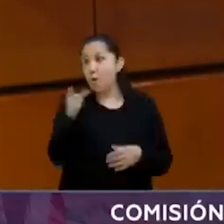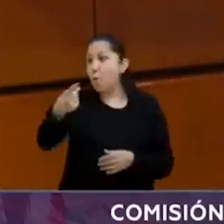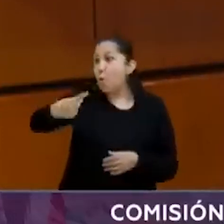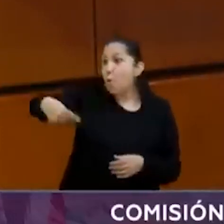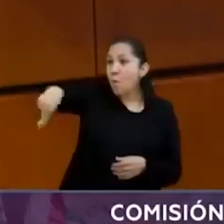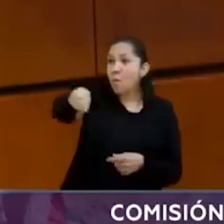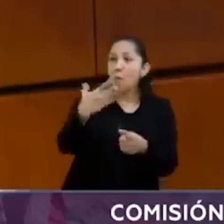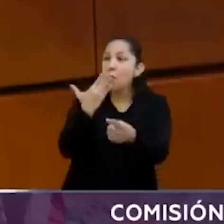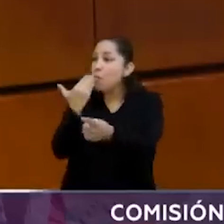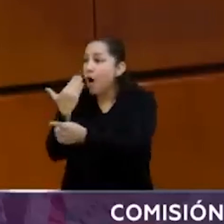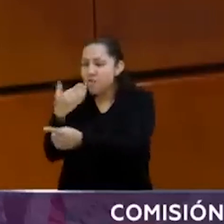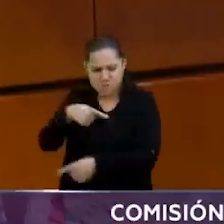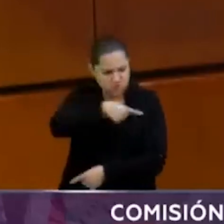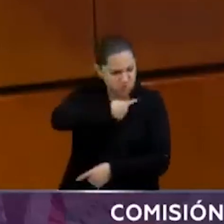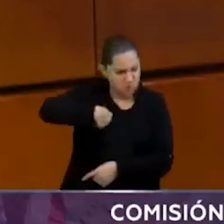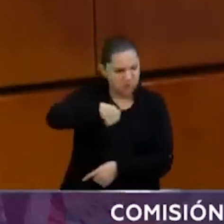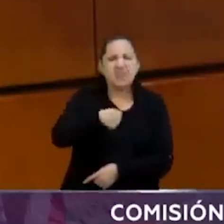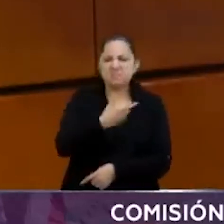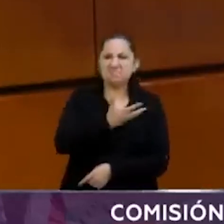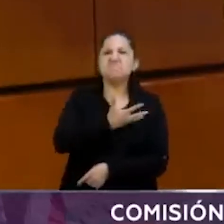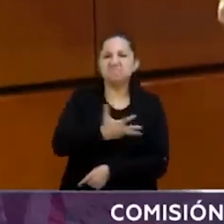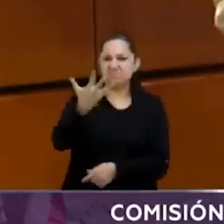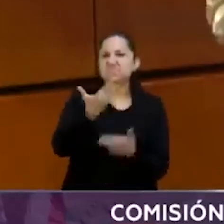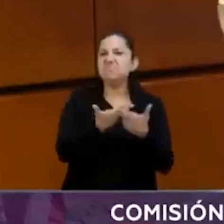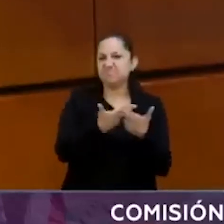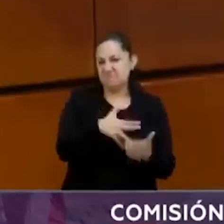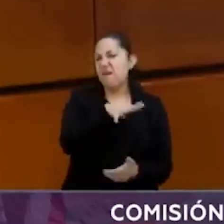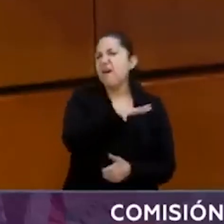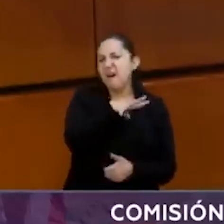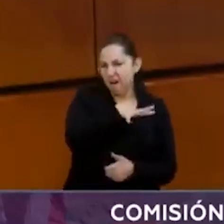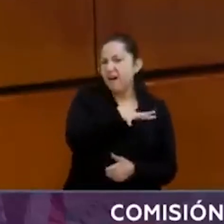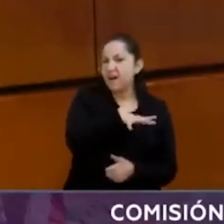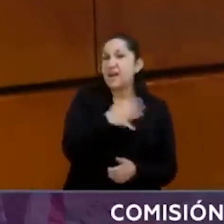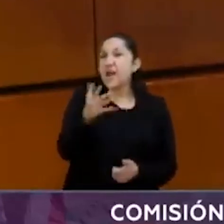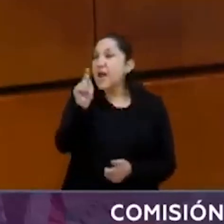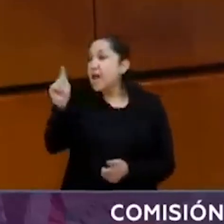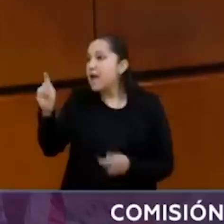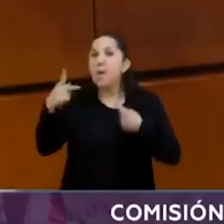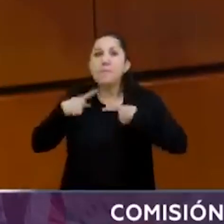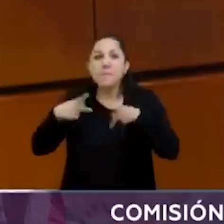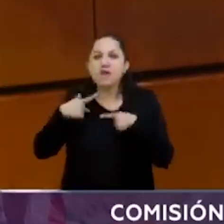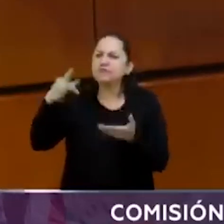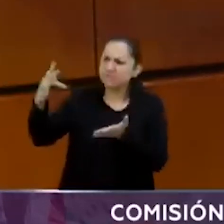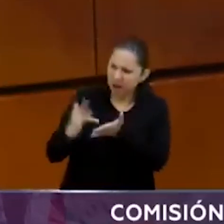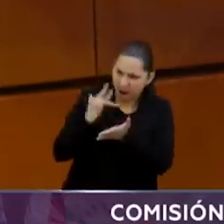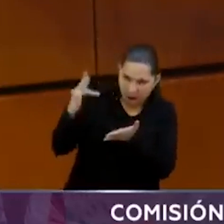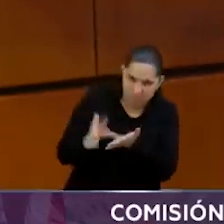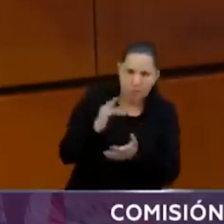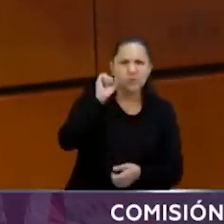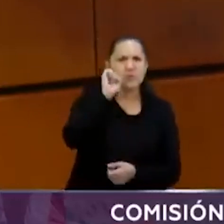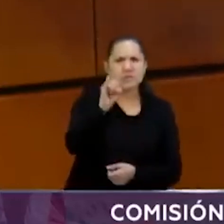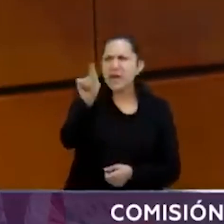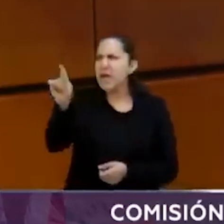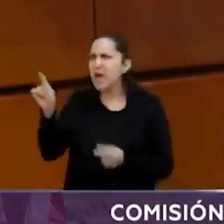de más el apoyo popular el respaldo de la gente el compromiso y además el